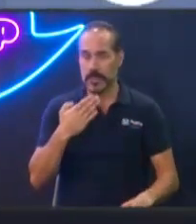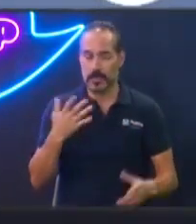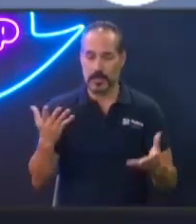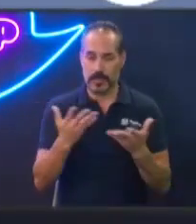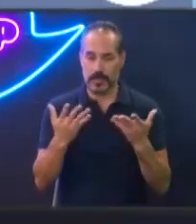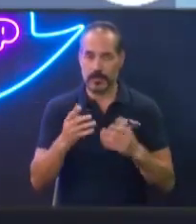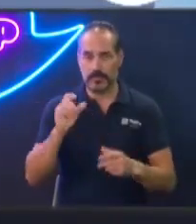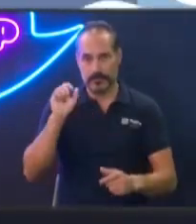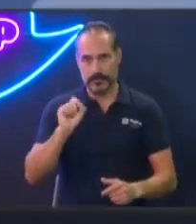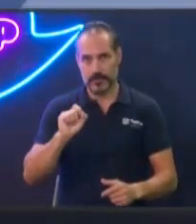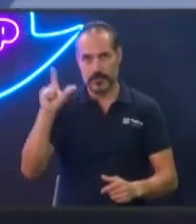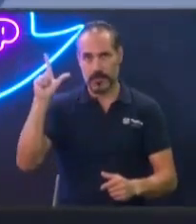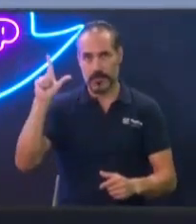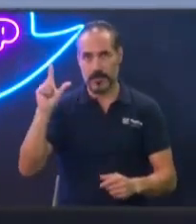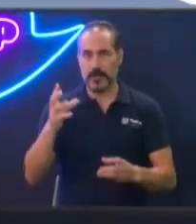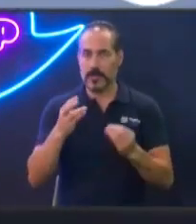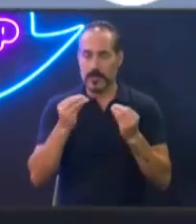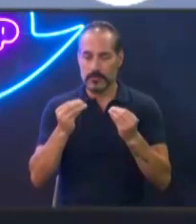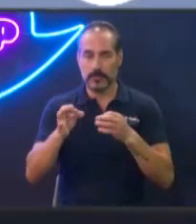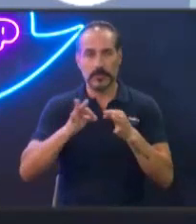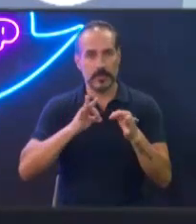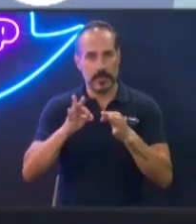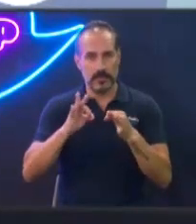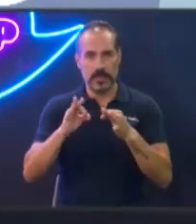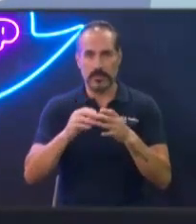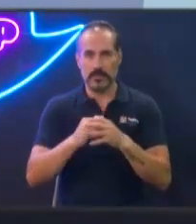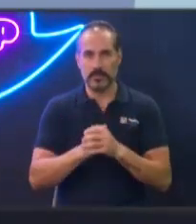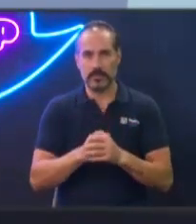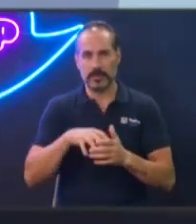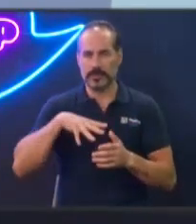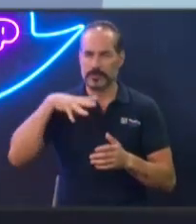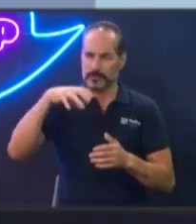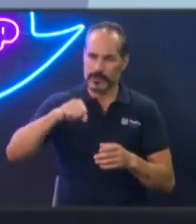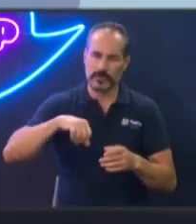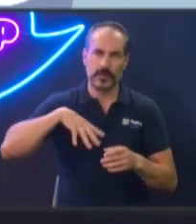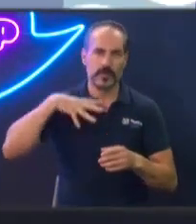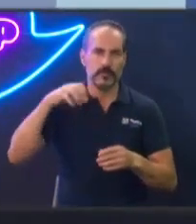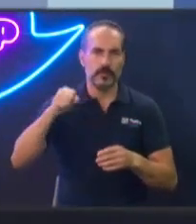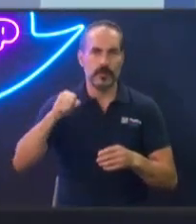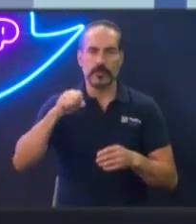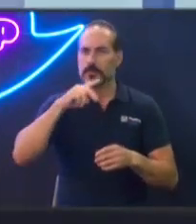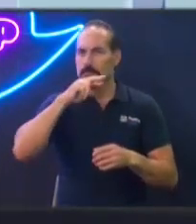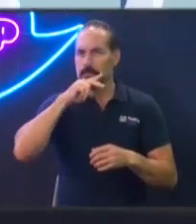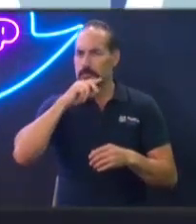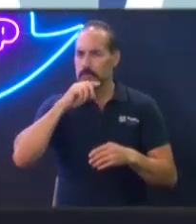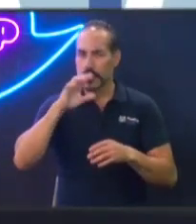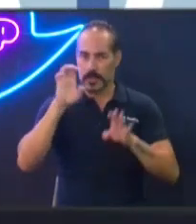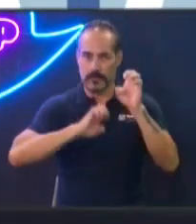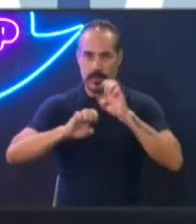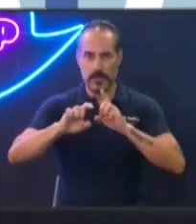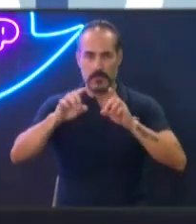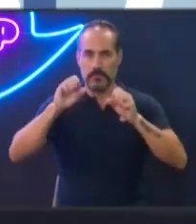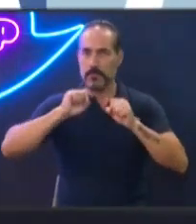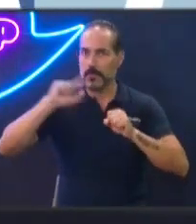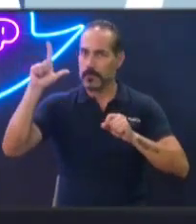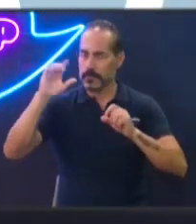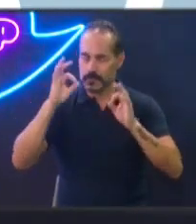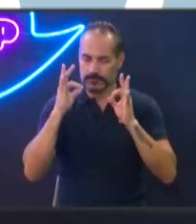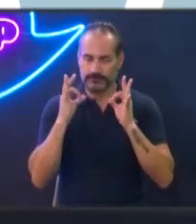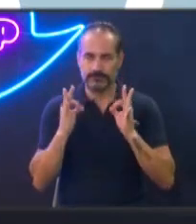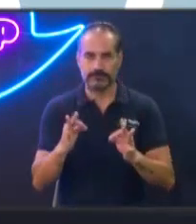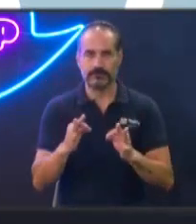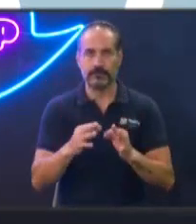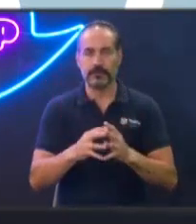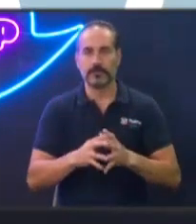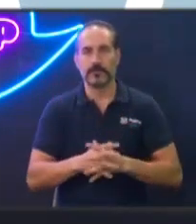bien dice Gabi Hay muchísimo trabajo detrás y que pues es es eh diferente eh permite que de